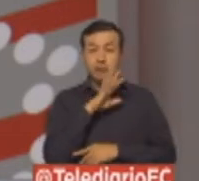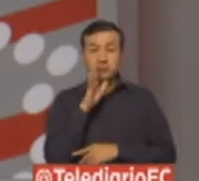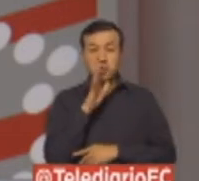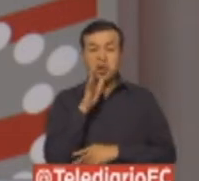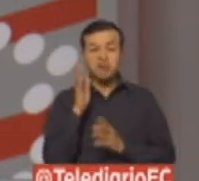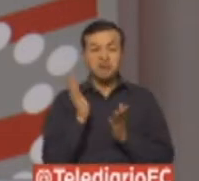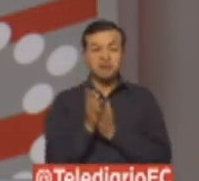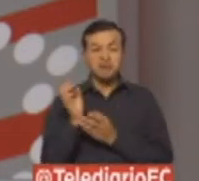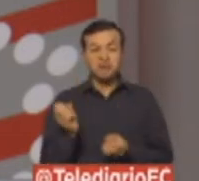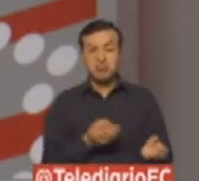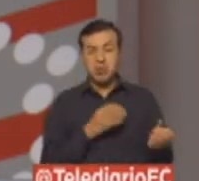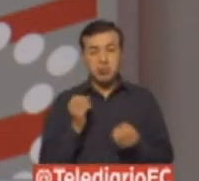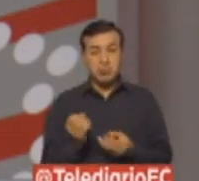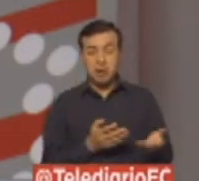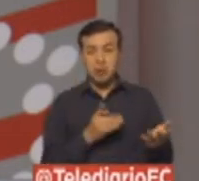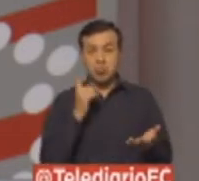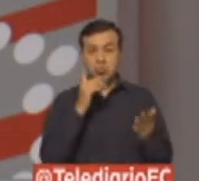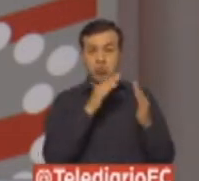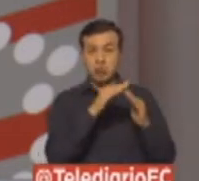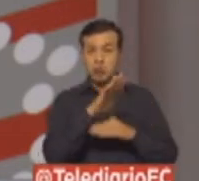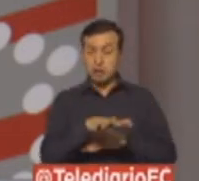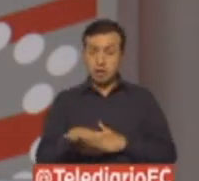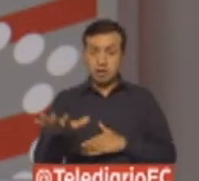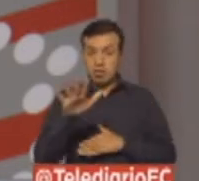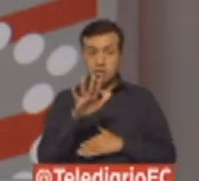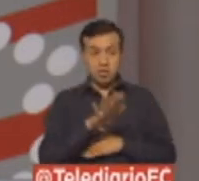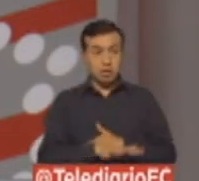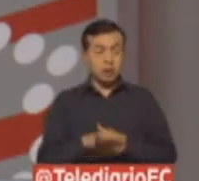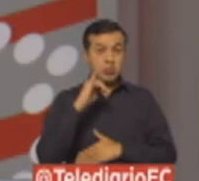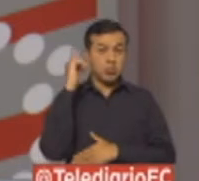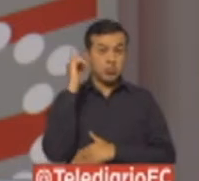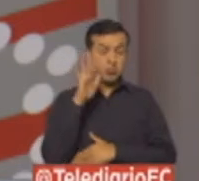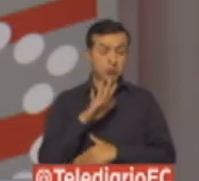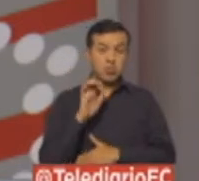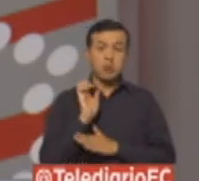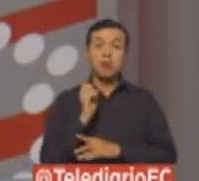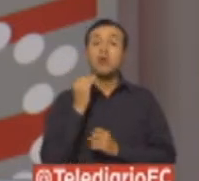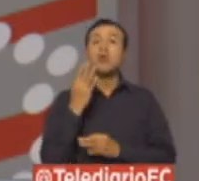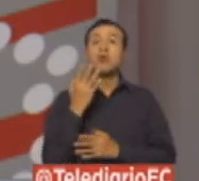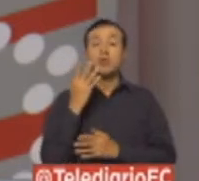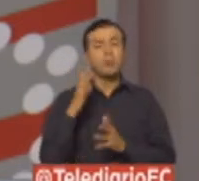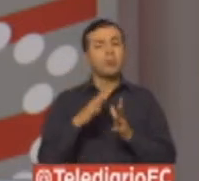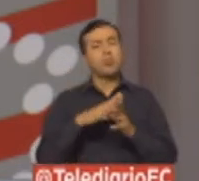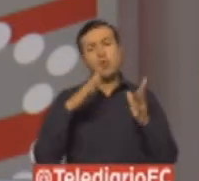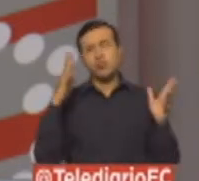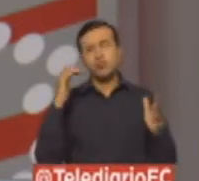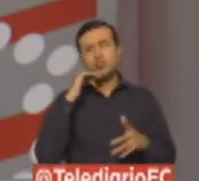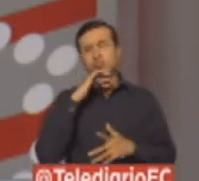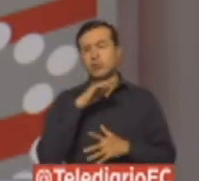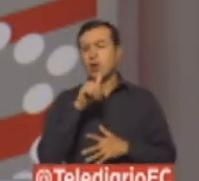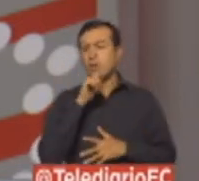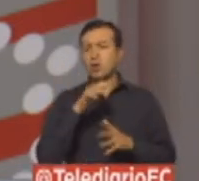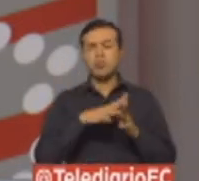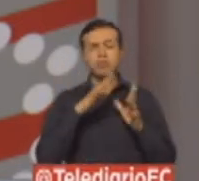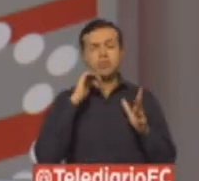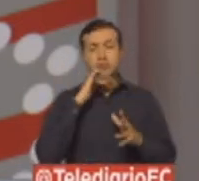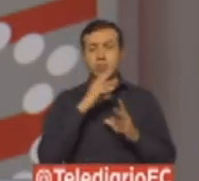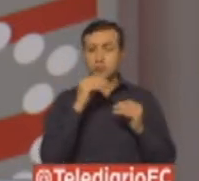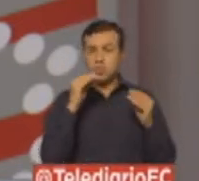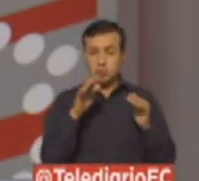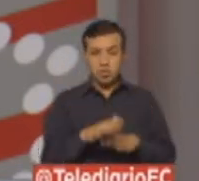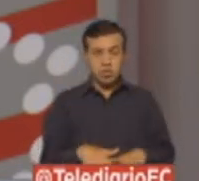luego del uso por cada uno de nuestros domicilios o por los sectores industriales a nivel nacional es impresionantemente alto que quiero decir con eso